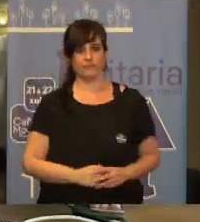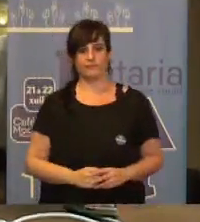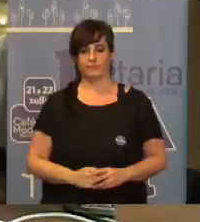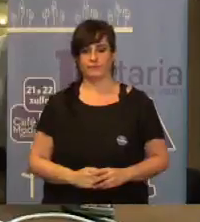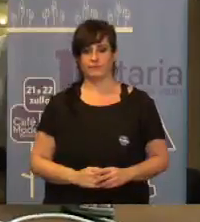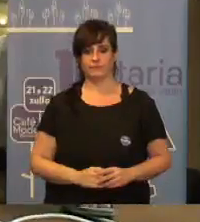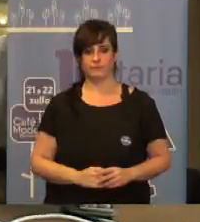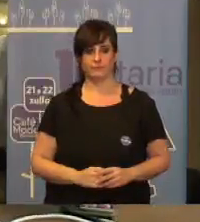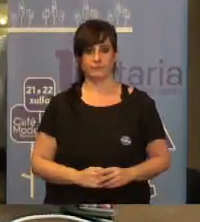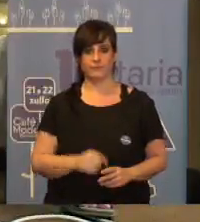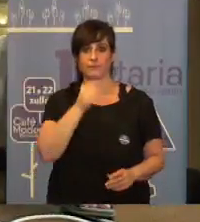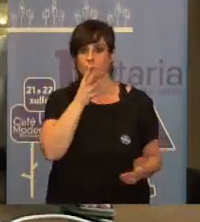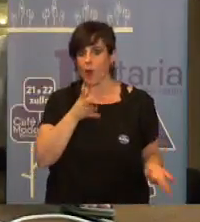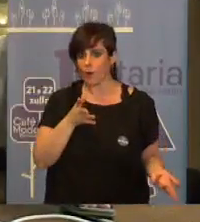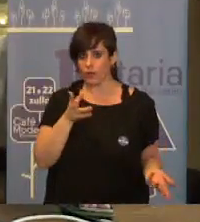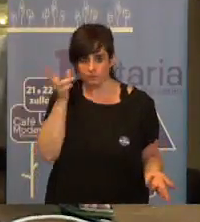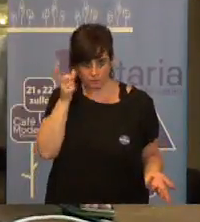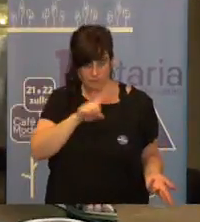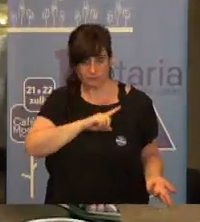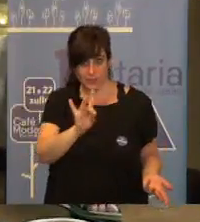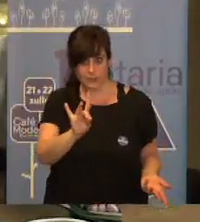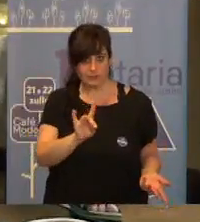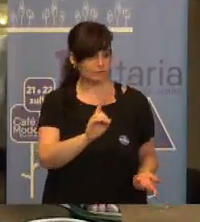A ver. Sí.